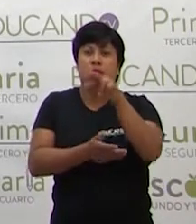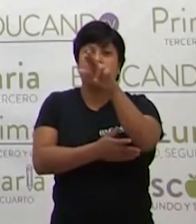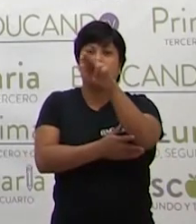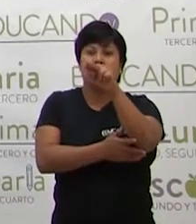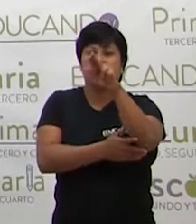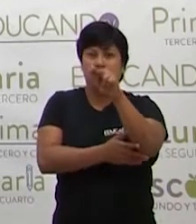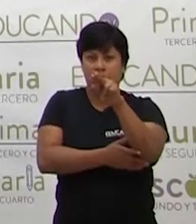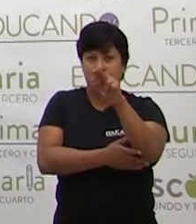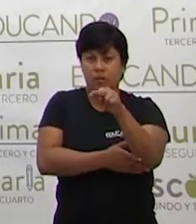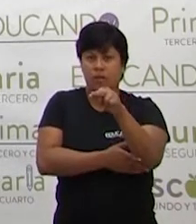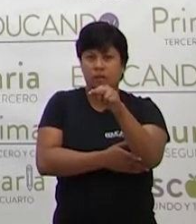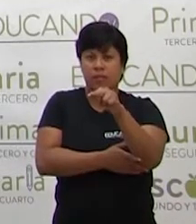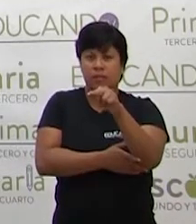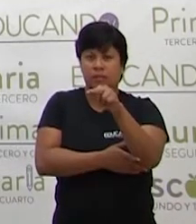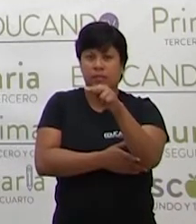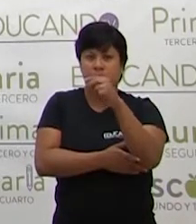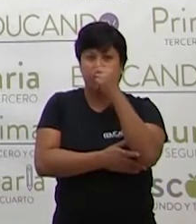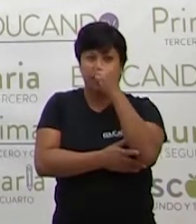12,080.